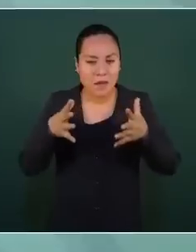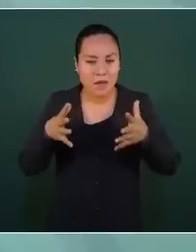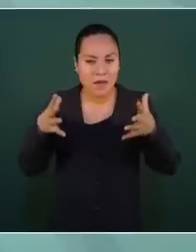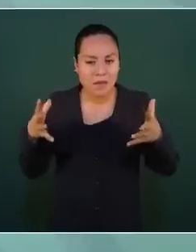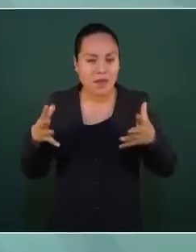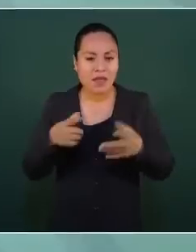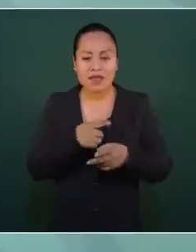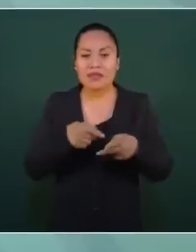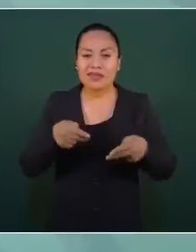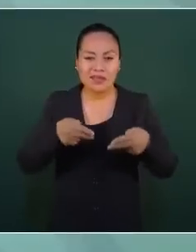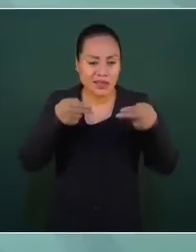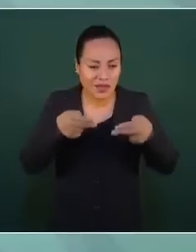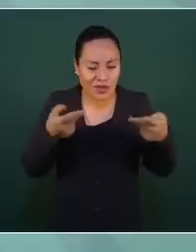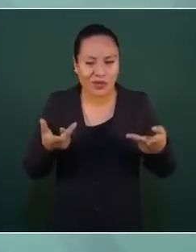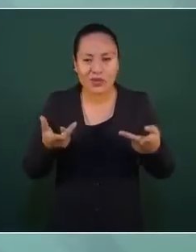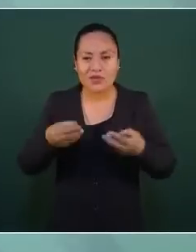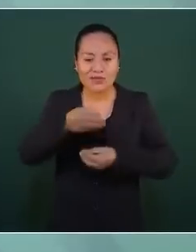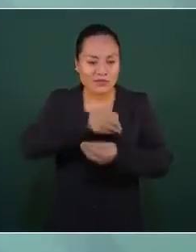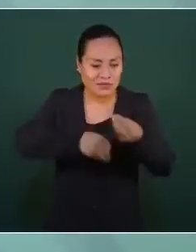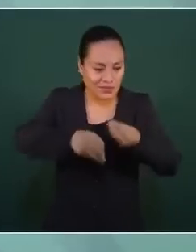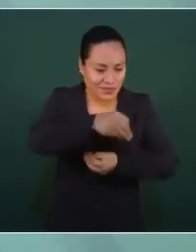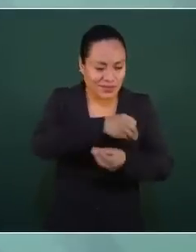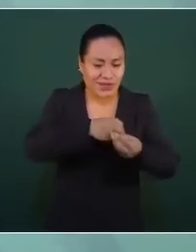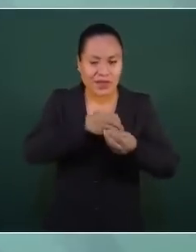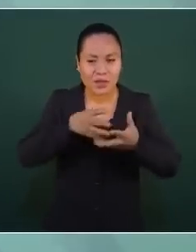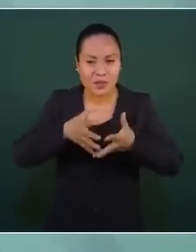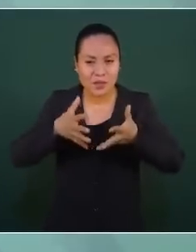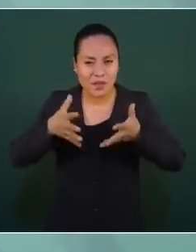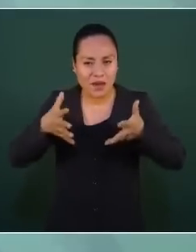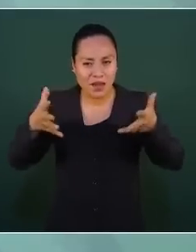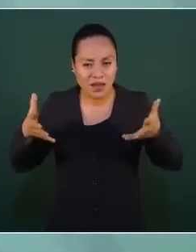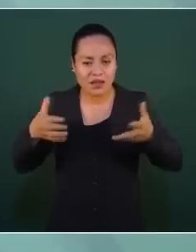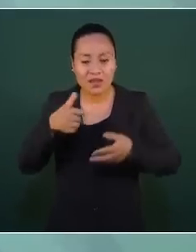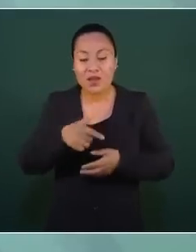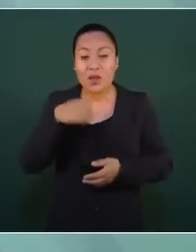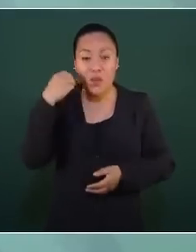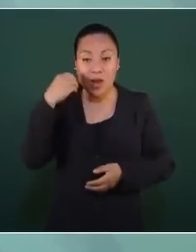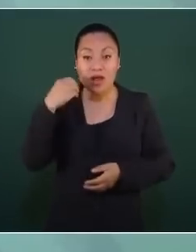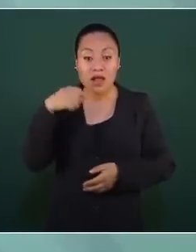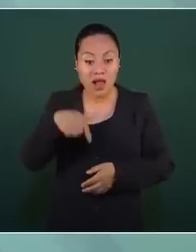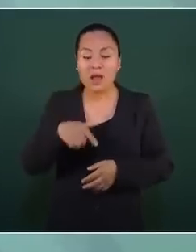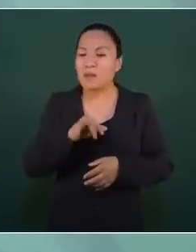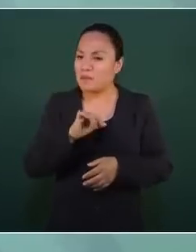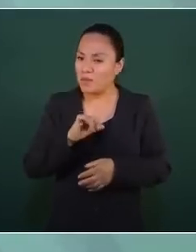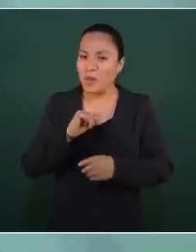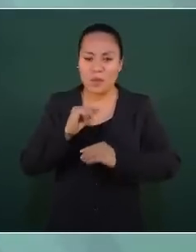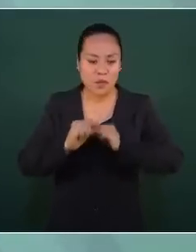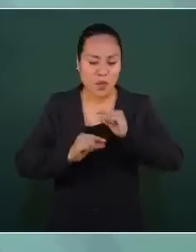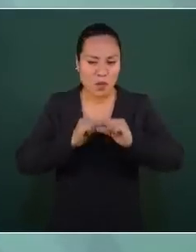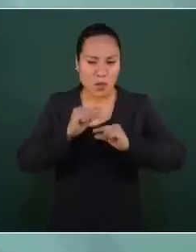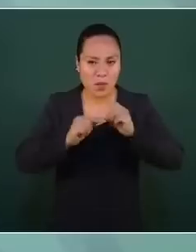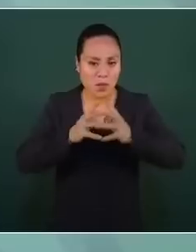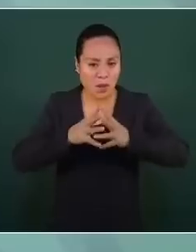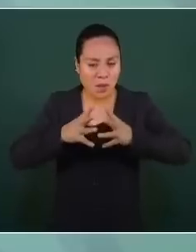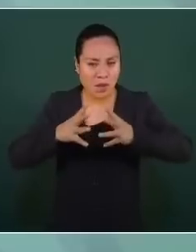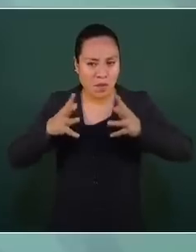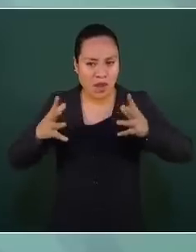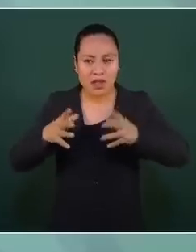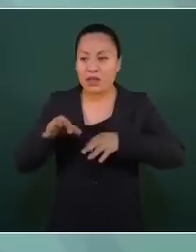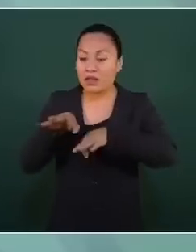ya Oaxaca es de los estados con más crecimiento y con más generación de